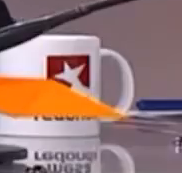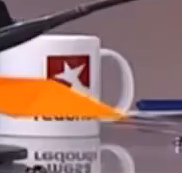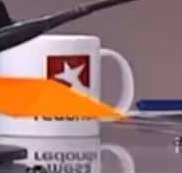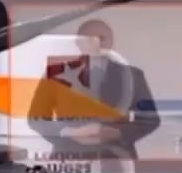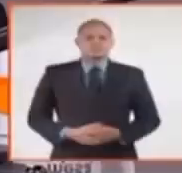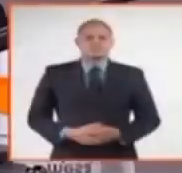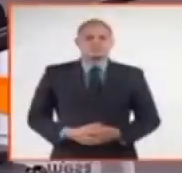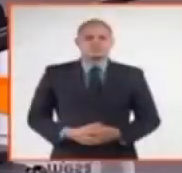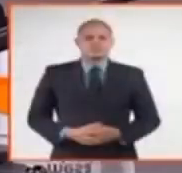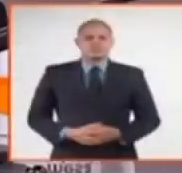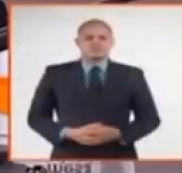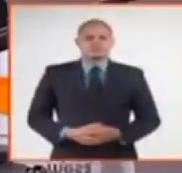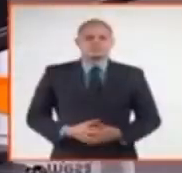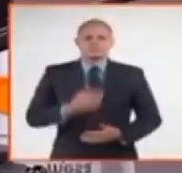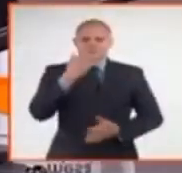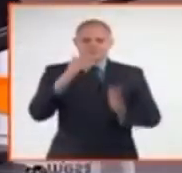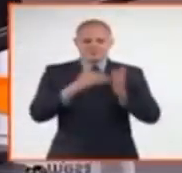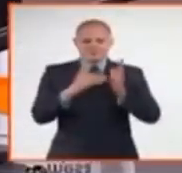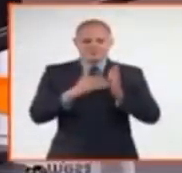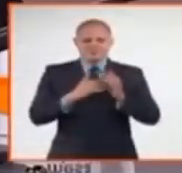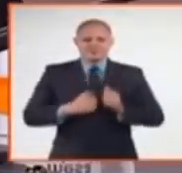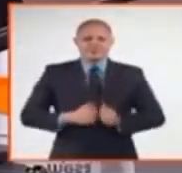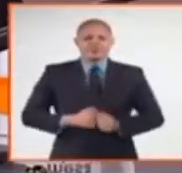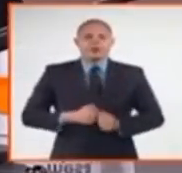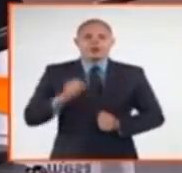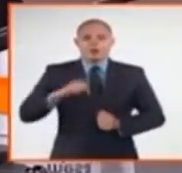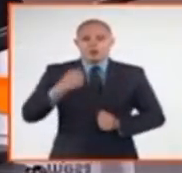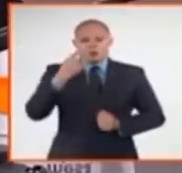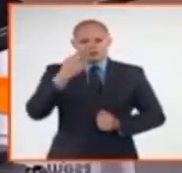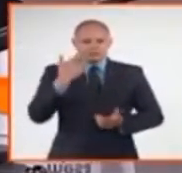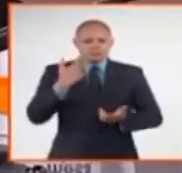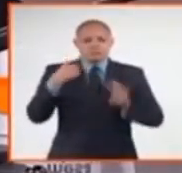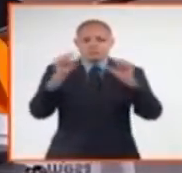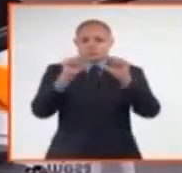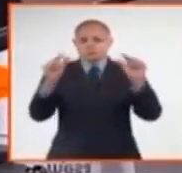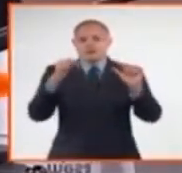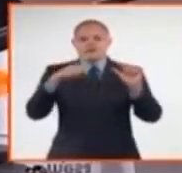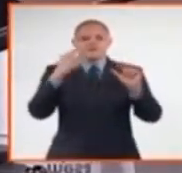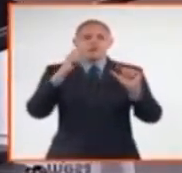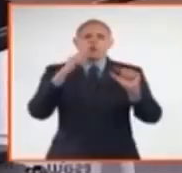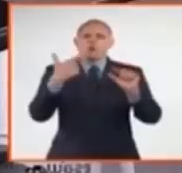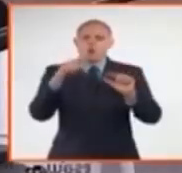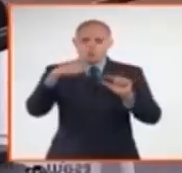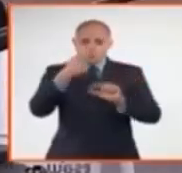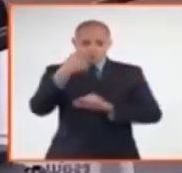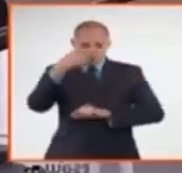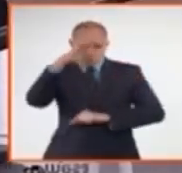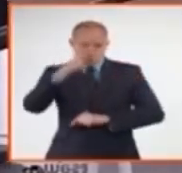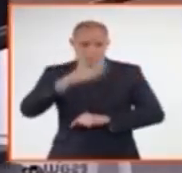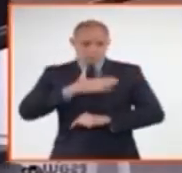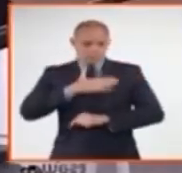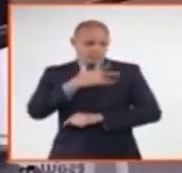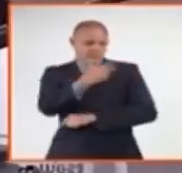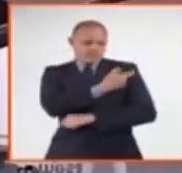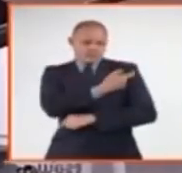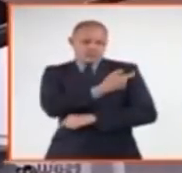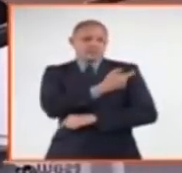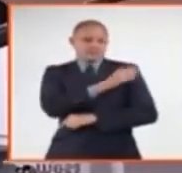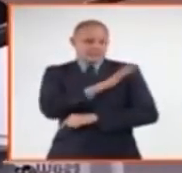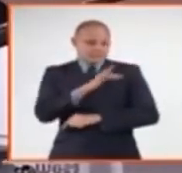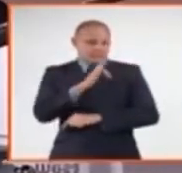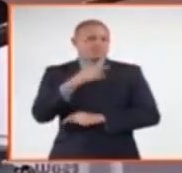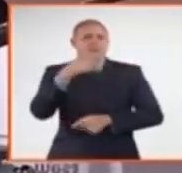para todo nuestro pueblo las vacunas cubanas contra la cob y 19 el desarrollo de los ensayos clínicos que tienen lugar en el país